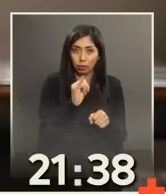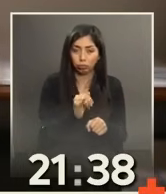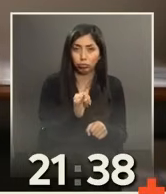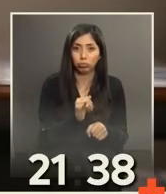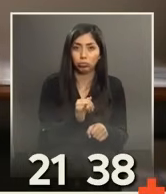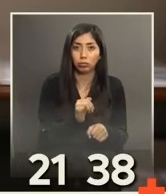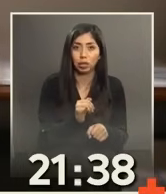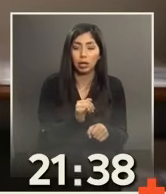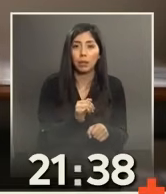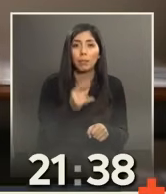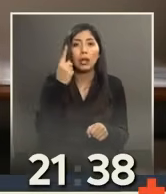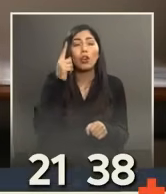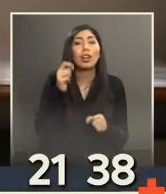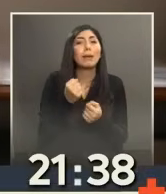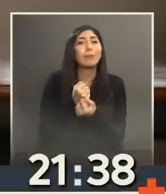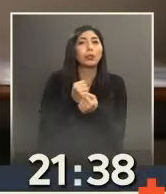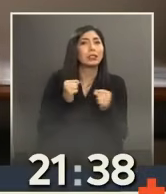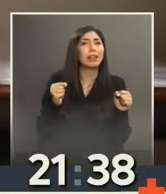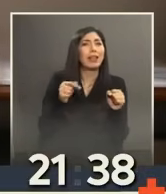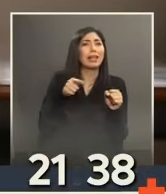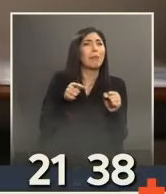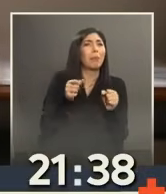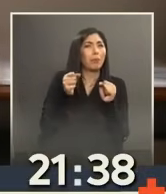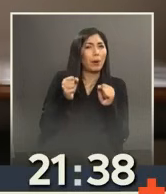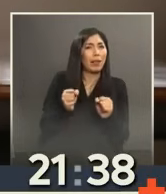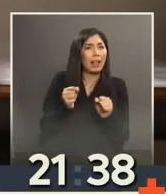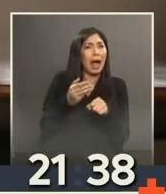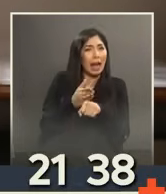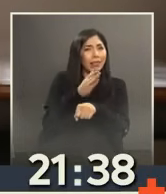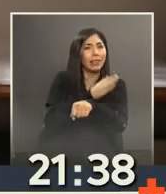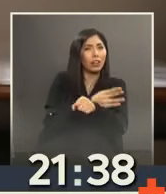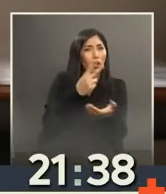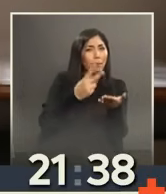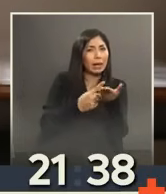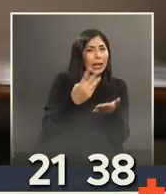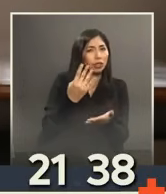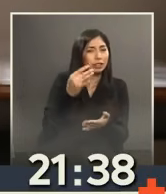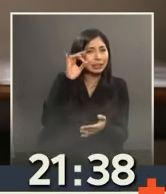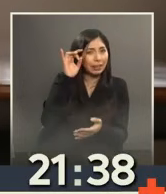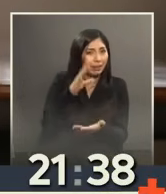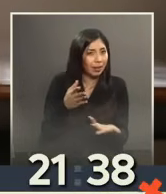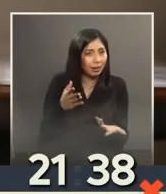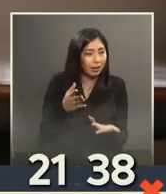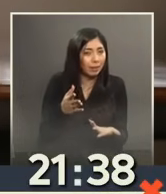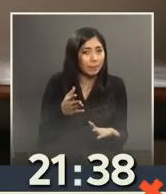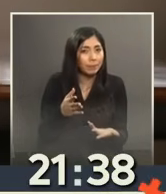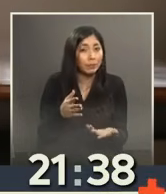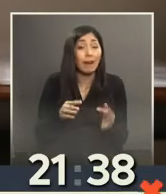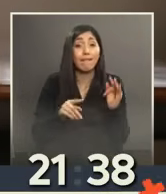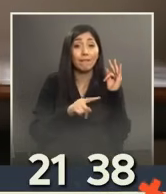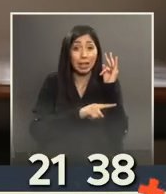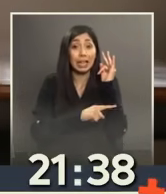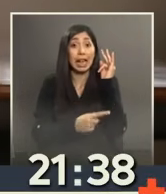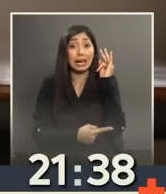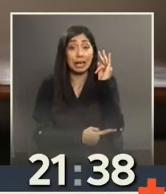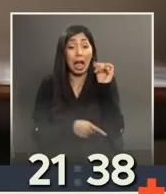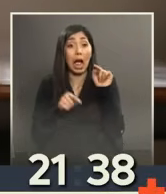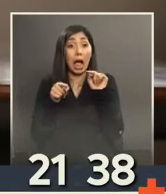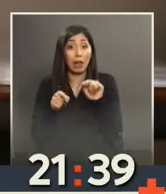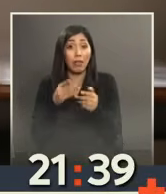es imposible que se hubiera podido conocer el 2014. Por lo tanto, debe la fiscalía invocarlo. Es un argumento